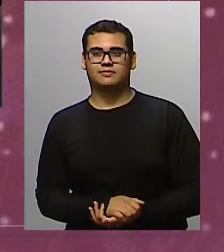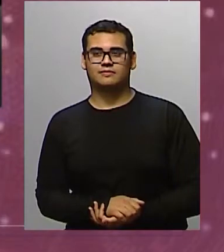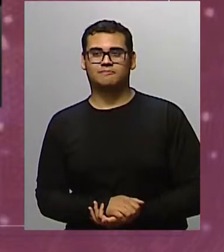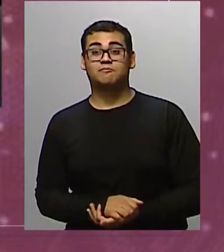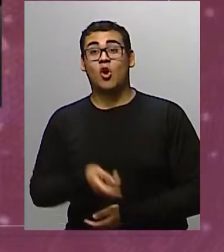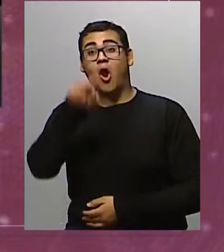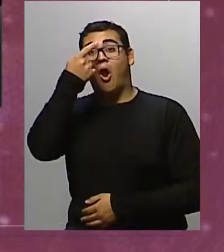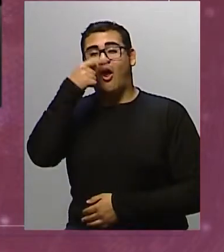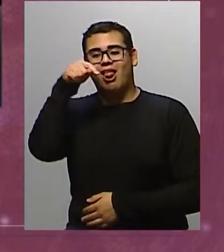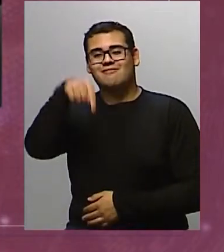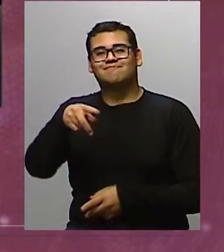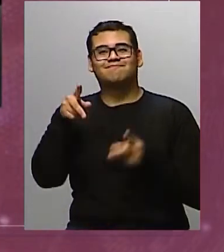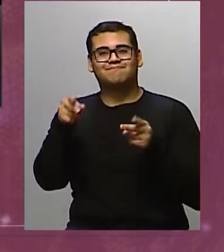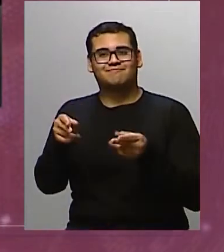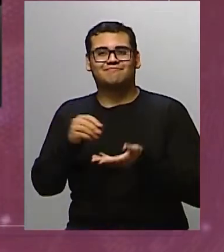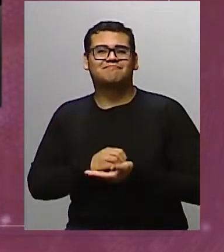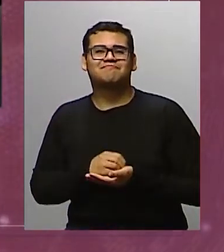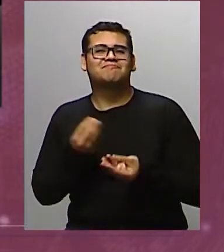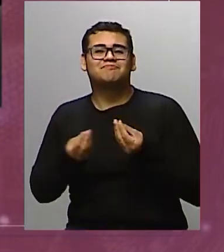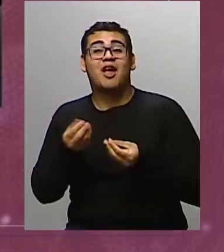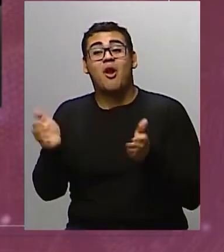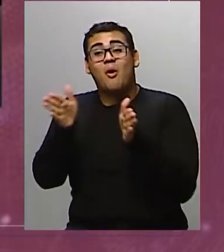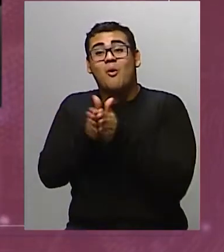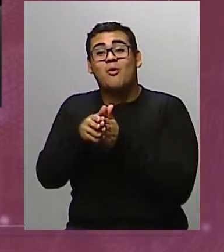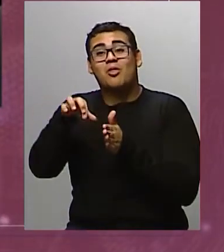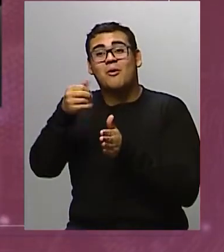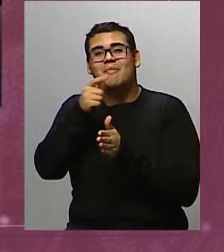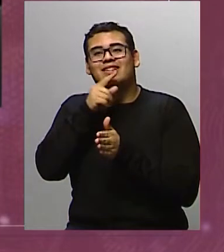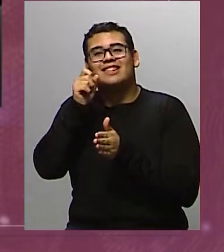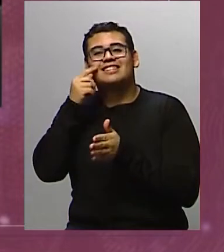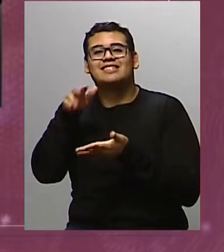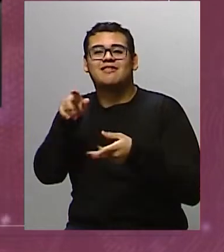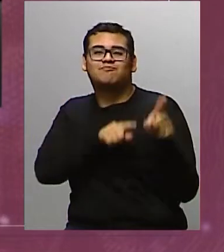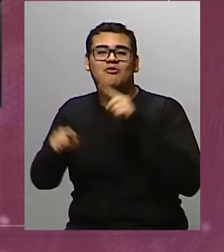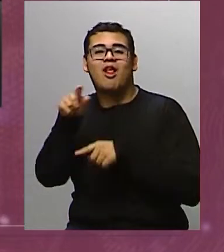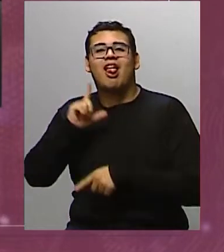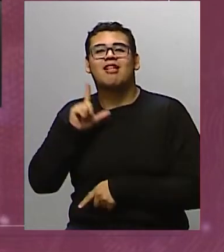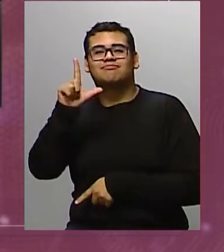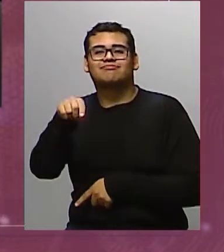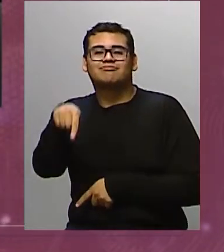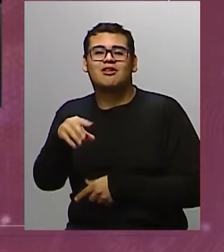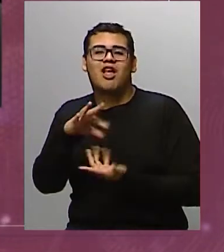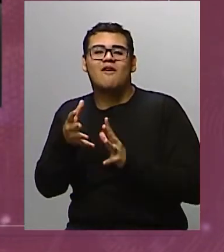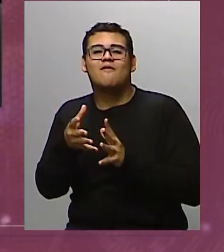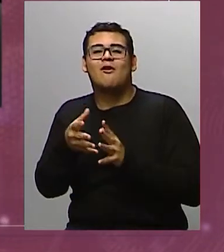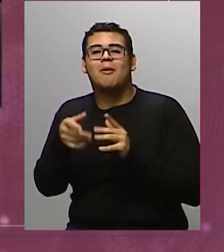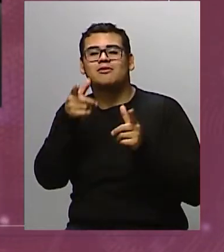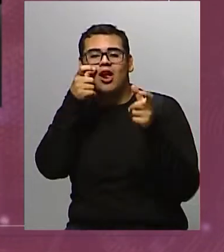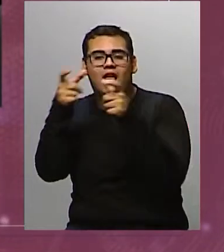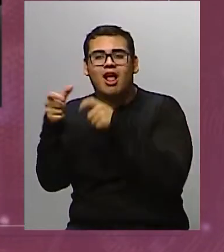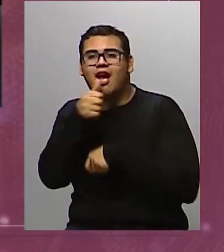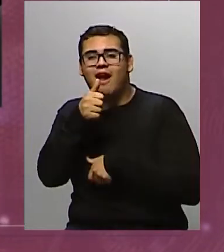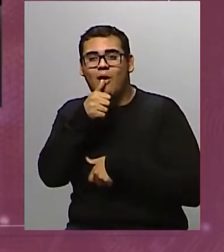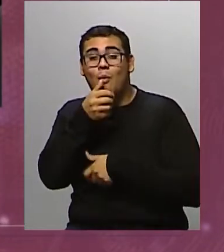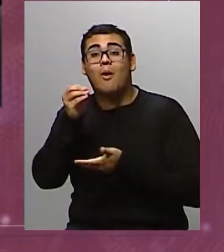Último bloque de Chat Económico y estamos con Patricia Puebla, que es coordinadora de la Maestría en Gestión Integrada de Recursos Hídricos y del Nodo de la